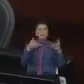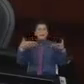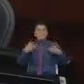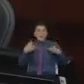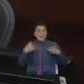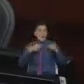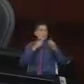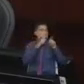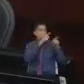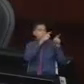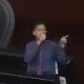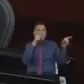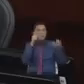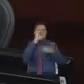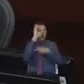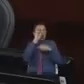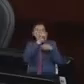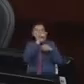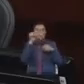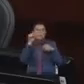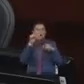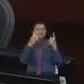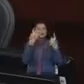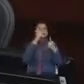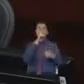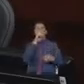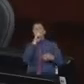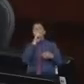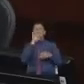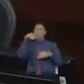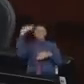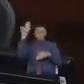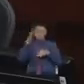que hoy se juega con el futuro de Colombia va a traer nuevas violencias. Gracias, presidente.